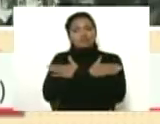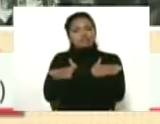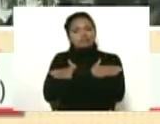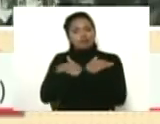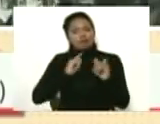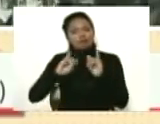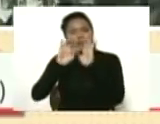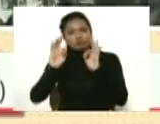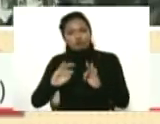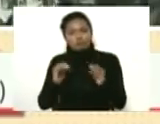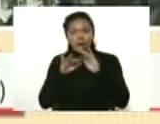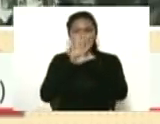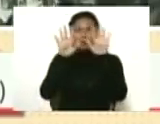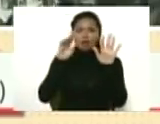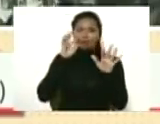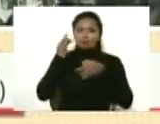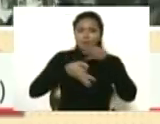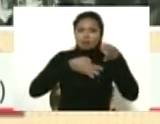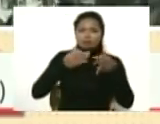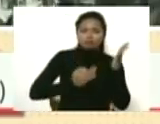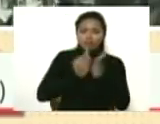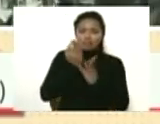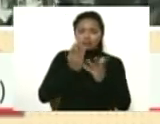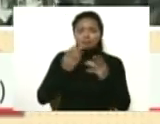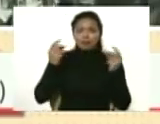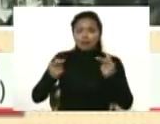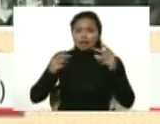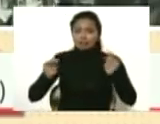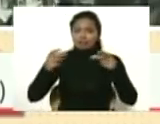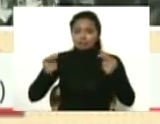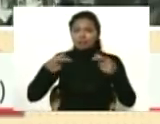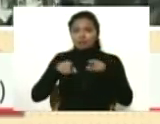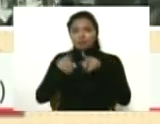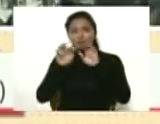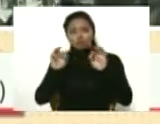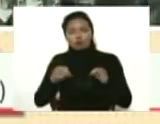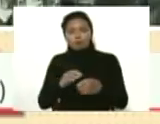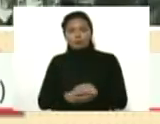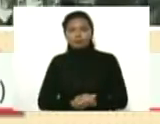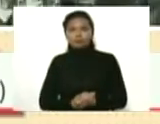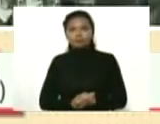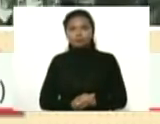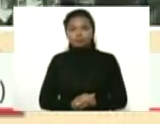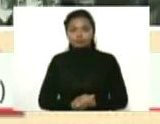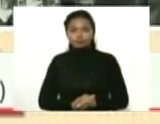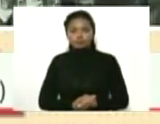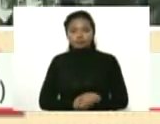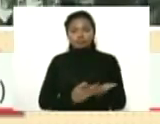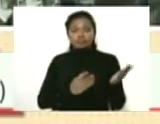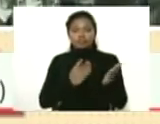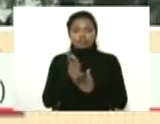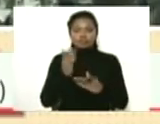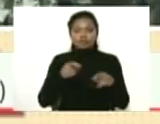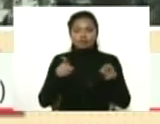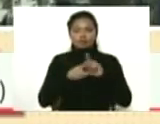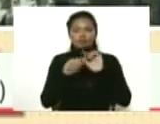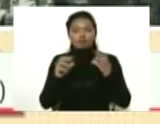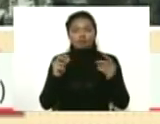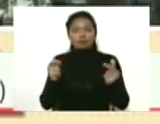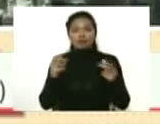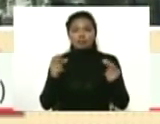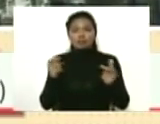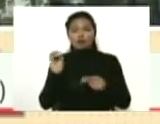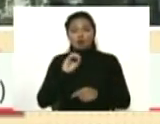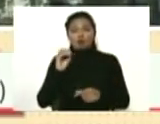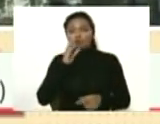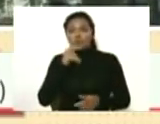Felicidades, qué claridad. Lealtad activa, esa es la lealtad. La lealtad es activa o